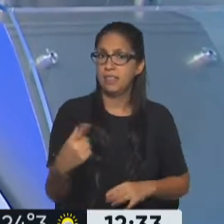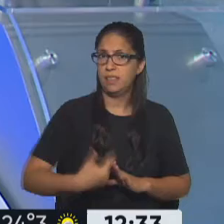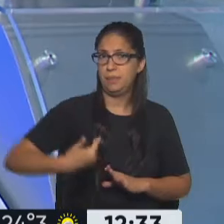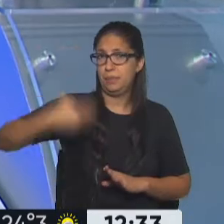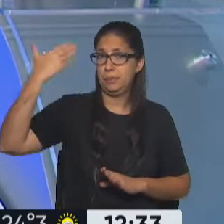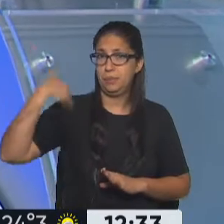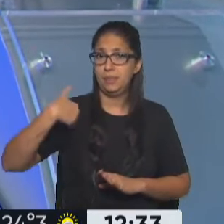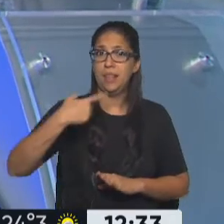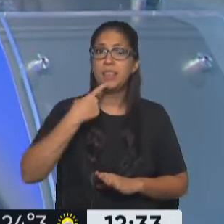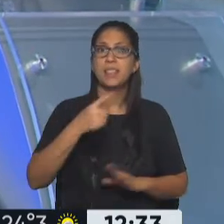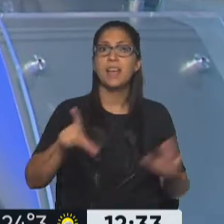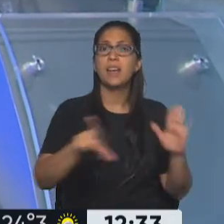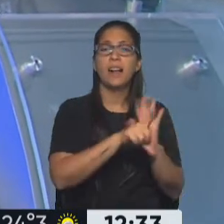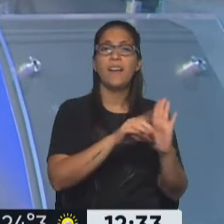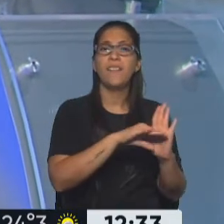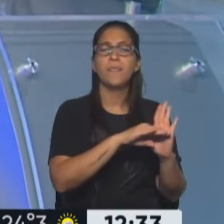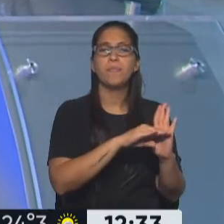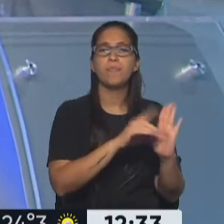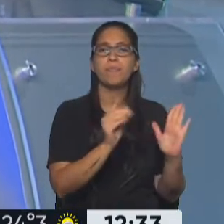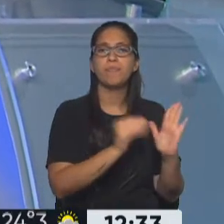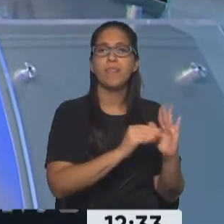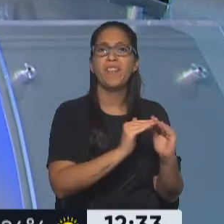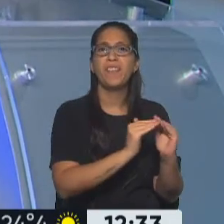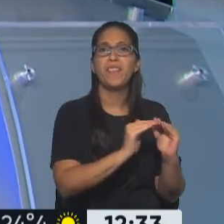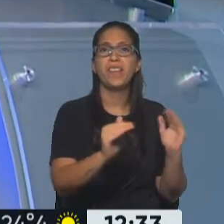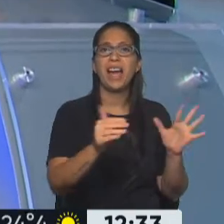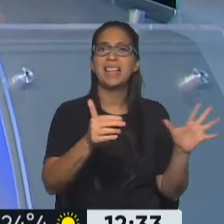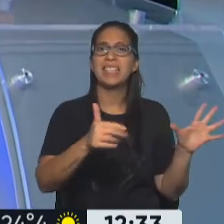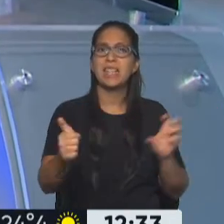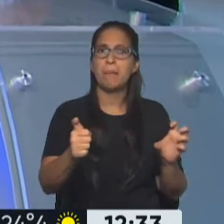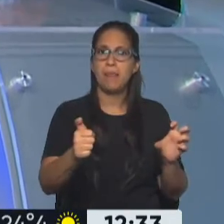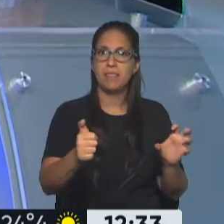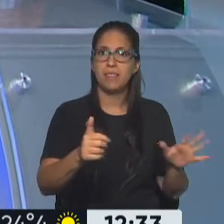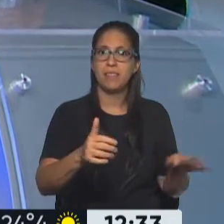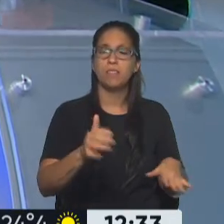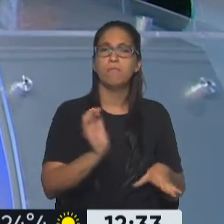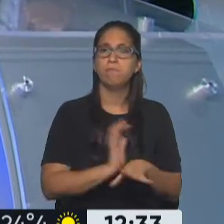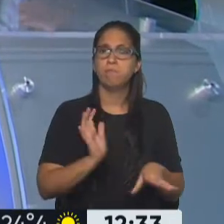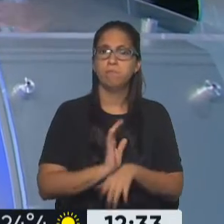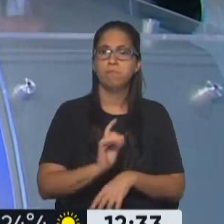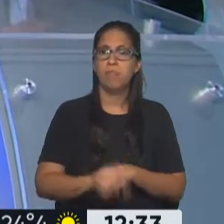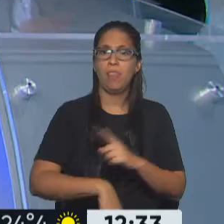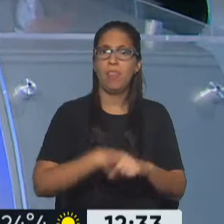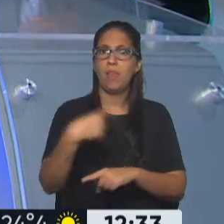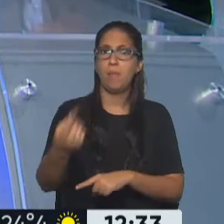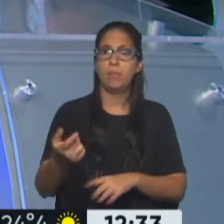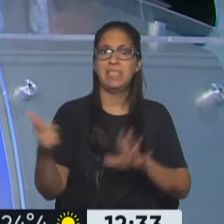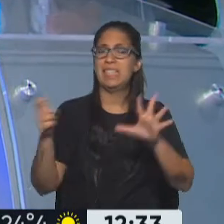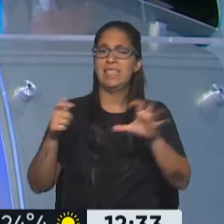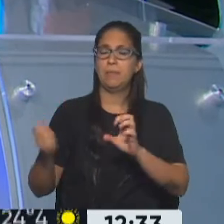históricamente, quedaba fija y se actualizaba a los 6 meses. Claro. O sea que uno recibía un tarifazo por una inflación del